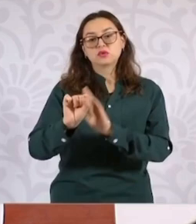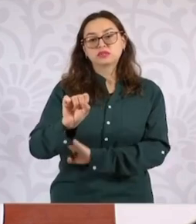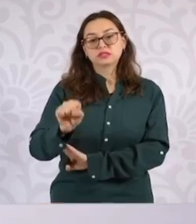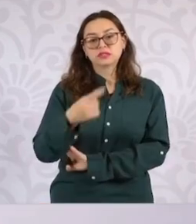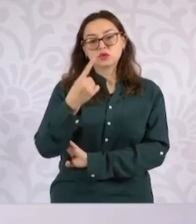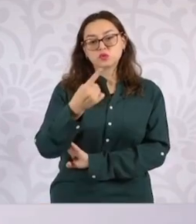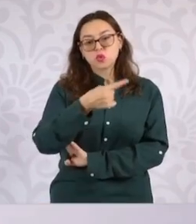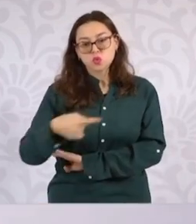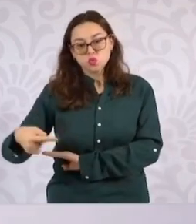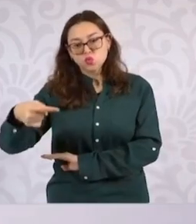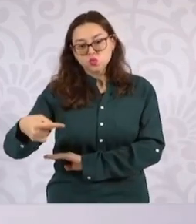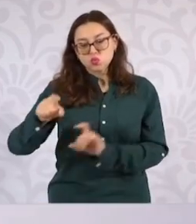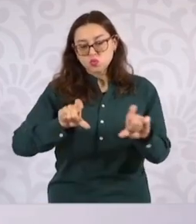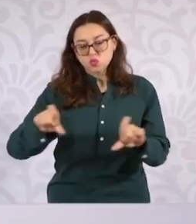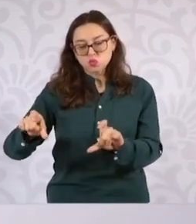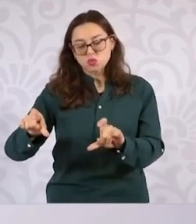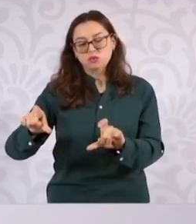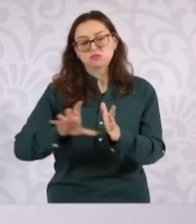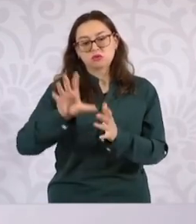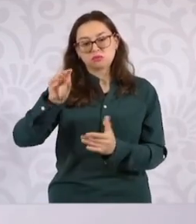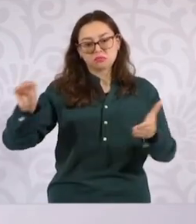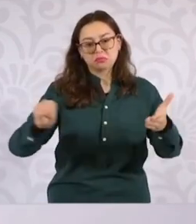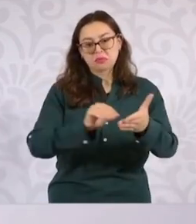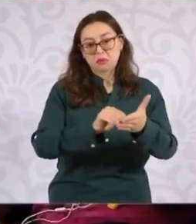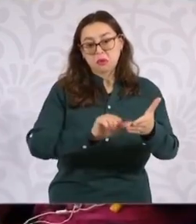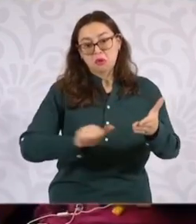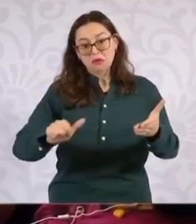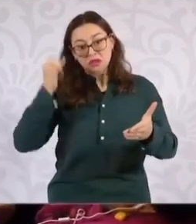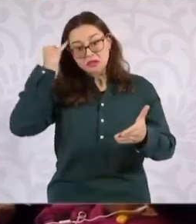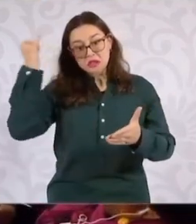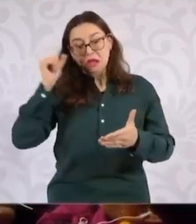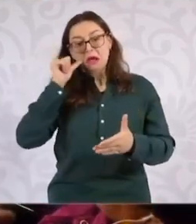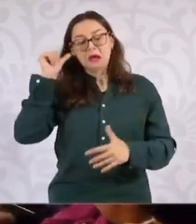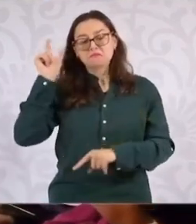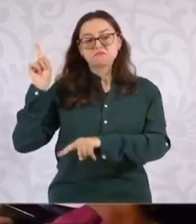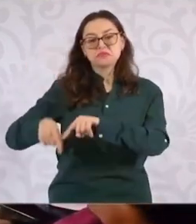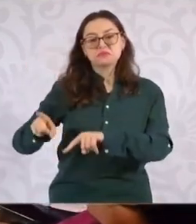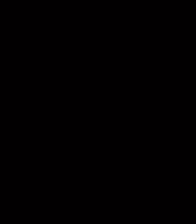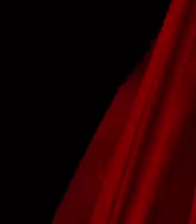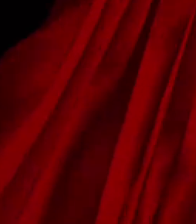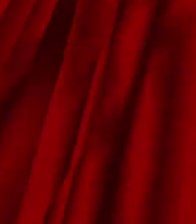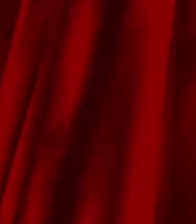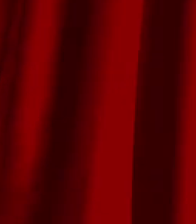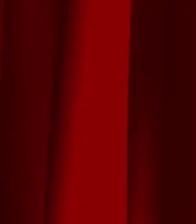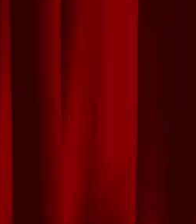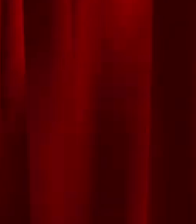la Constitución. Las otras entiendo que ayer mismo la retiraron. Es lo que me informa la Consejería Jurídica.